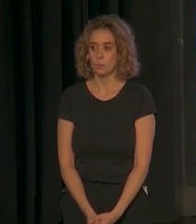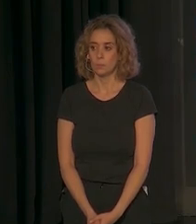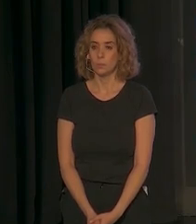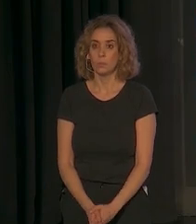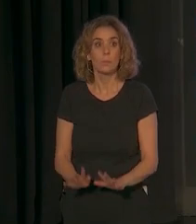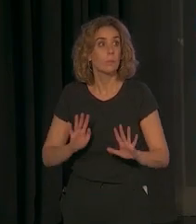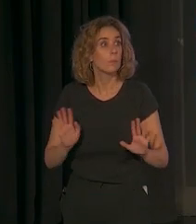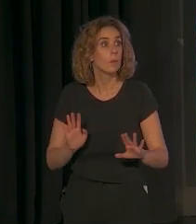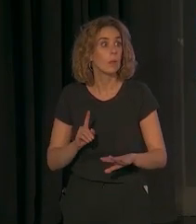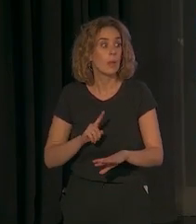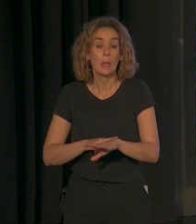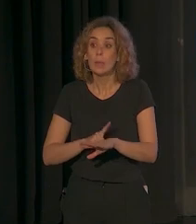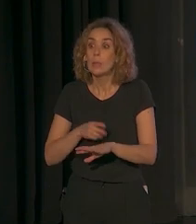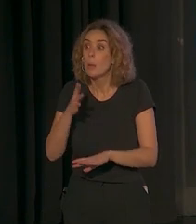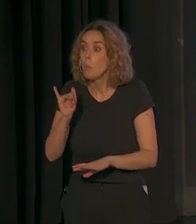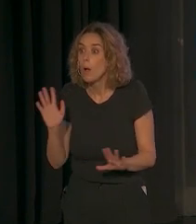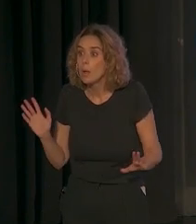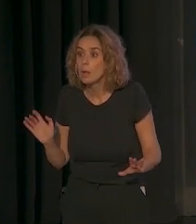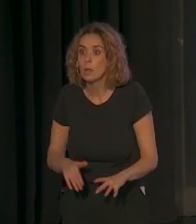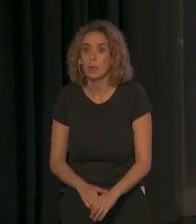No sé si ya no queda tiempo.